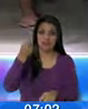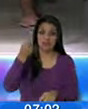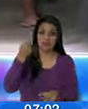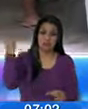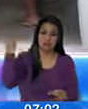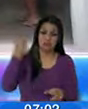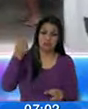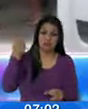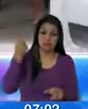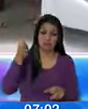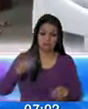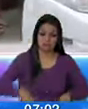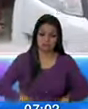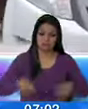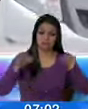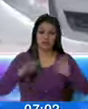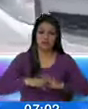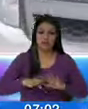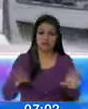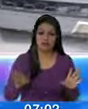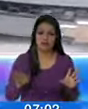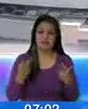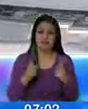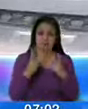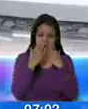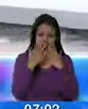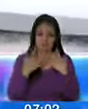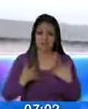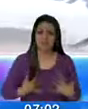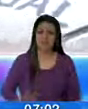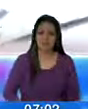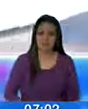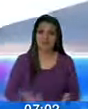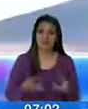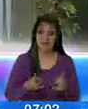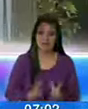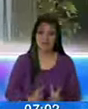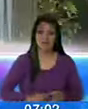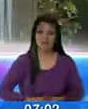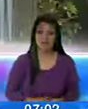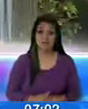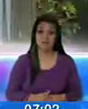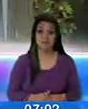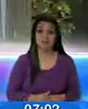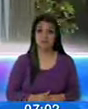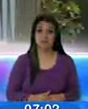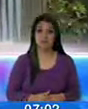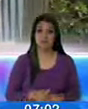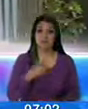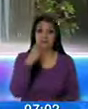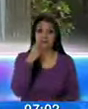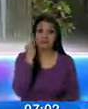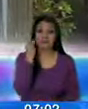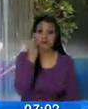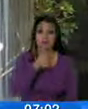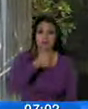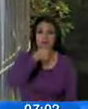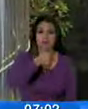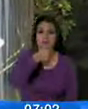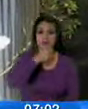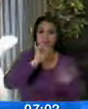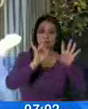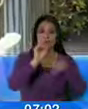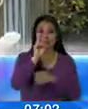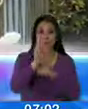únicamente con ropa interior, y con manchas presumiblemente de sangre en su cuerpo. Mientras que los dos adultos de 72 y